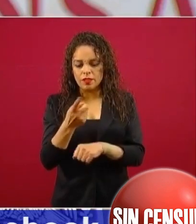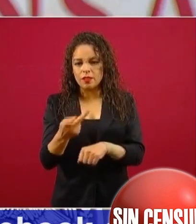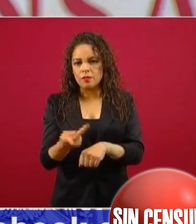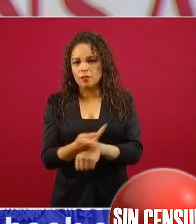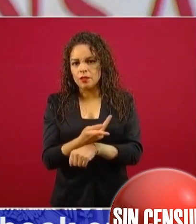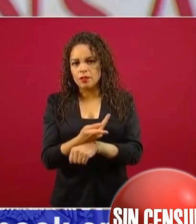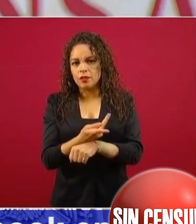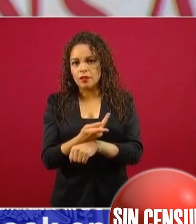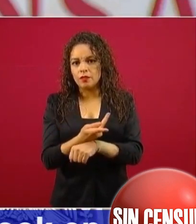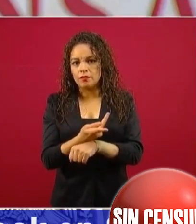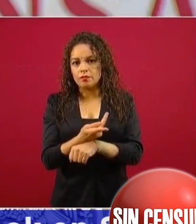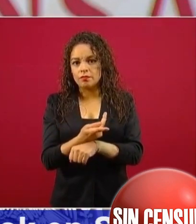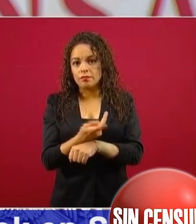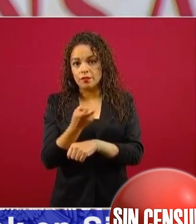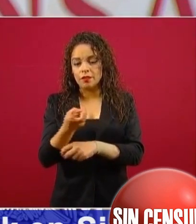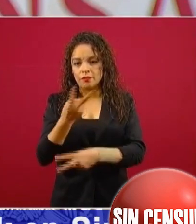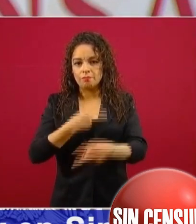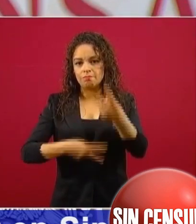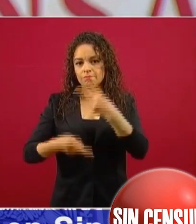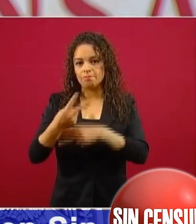una revolución.